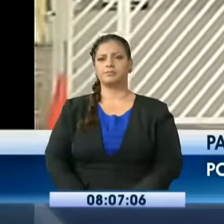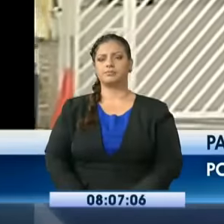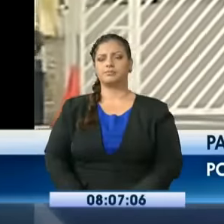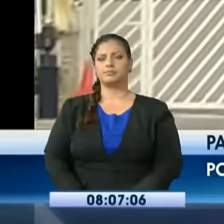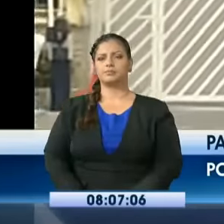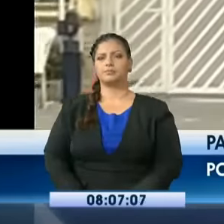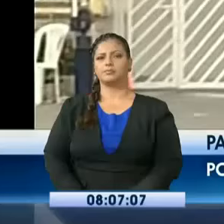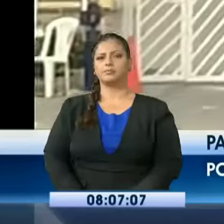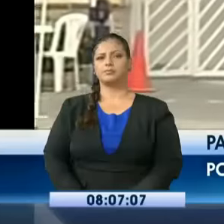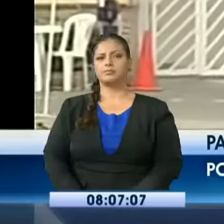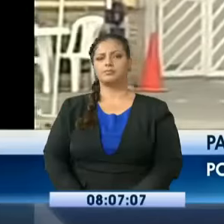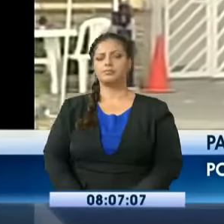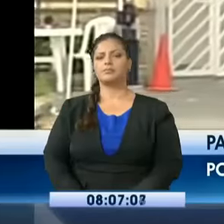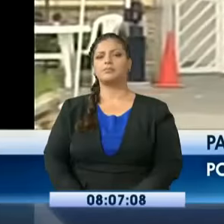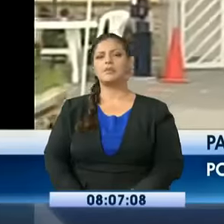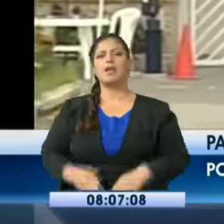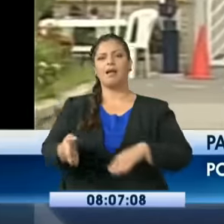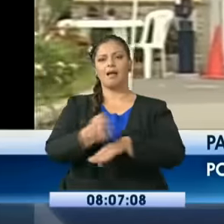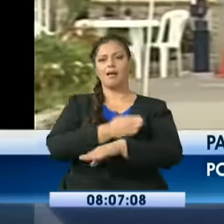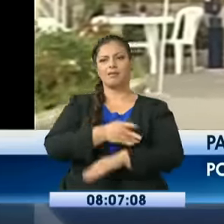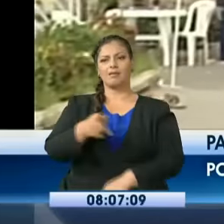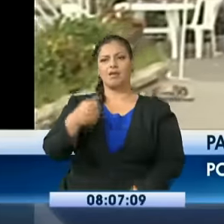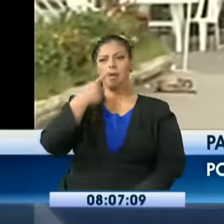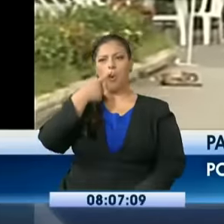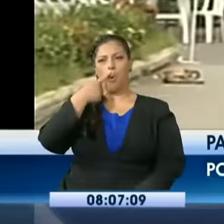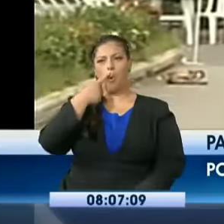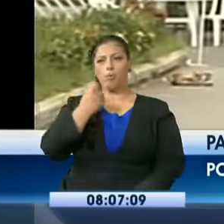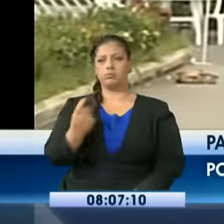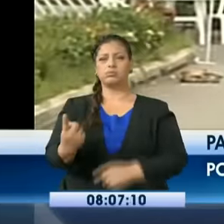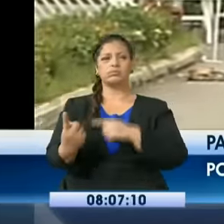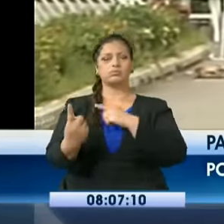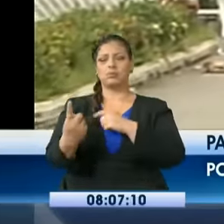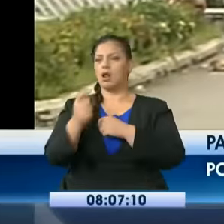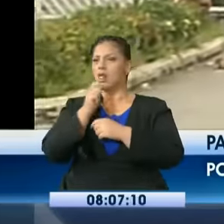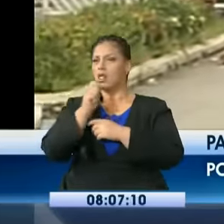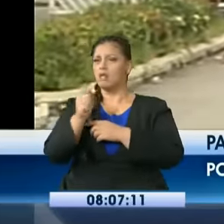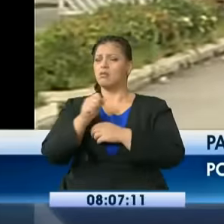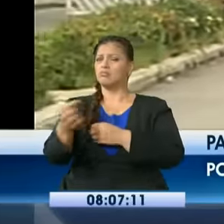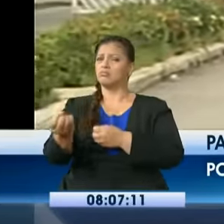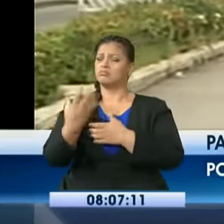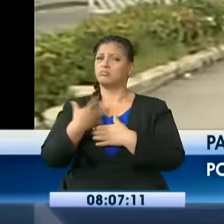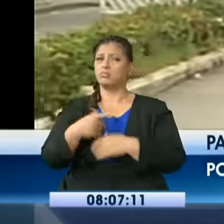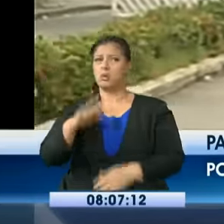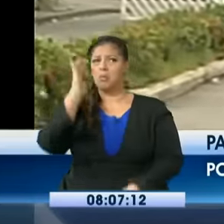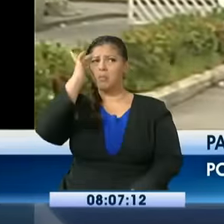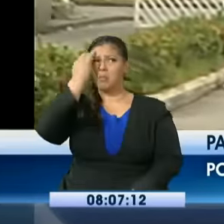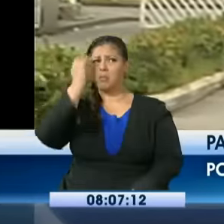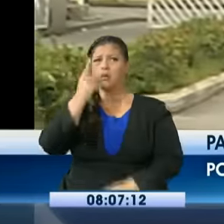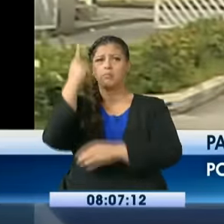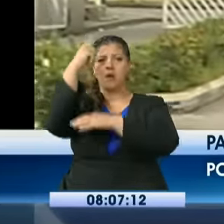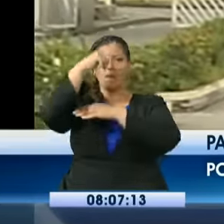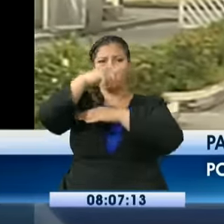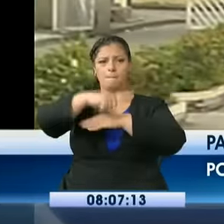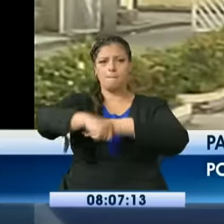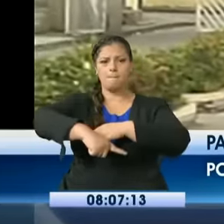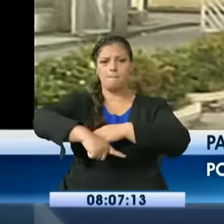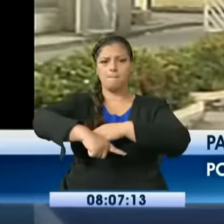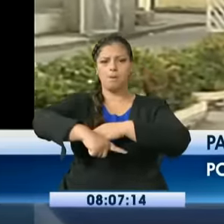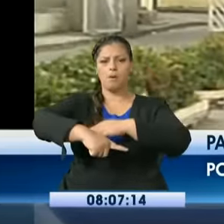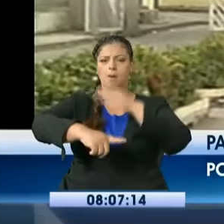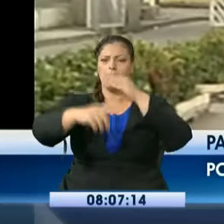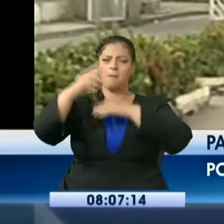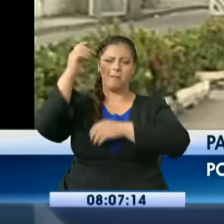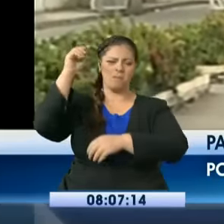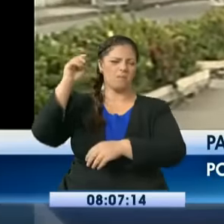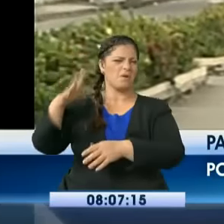Ciudadela y él mostraba su preocupación de que se llegue a tumbar la garita, porque dice, bueno, aquí va a entrar entonces todo el mundo y a cualquier hora y es una Ciudadela. Bueno, en ese sentido